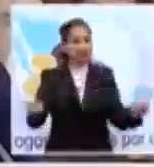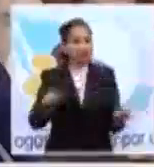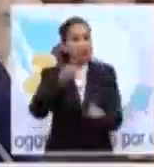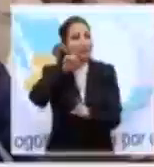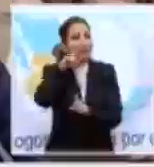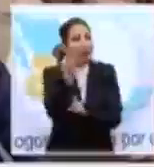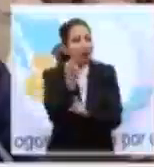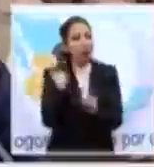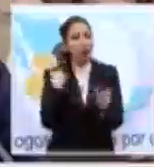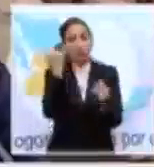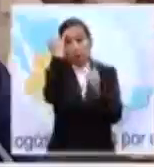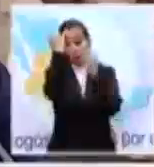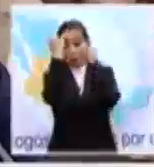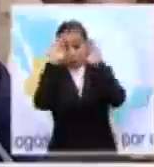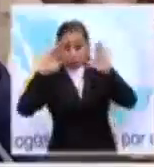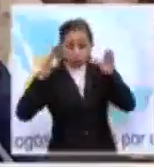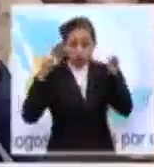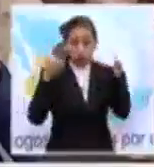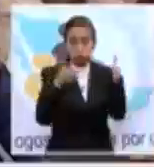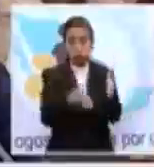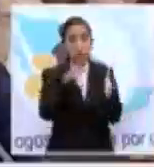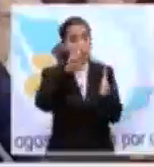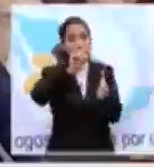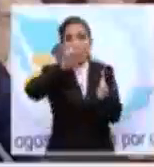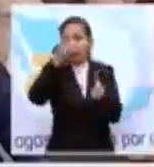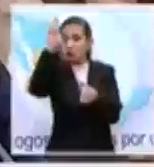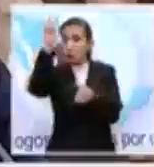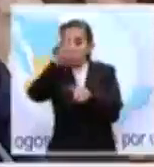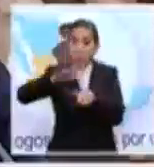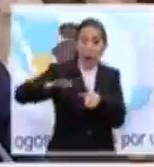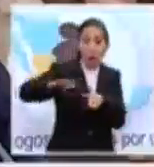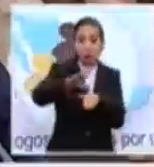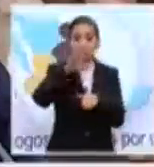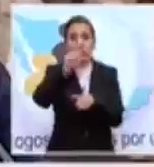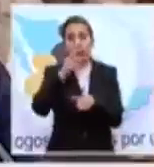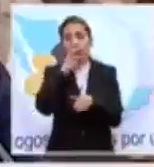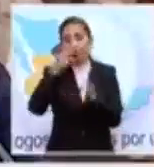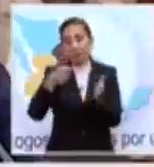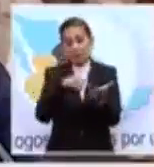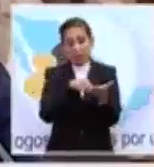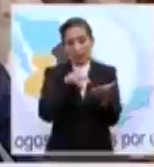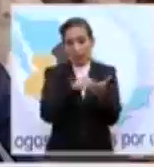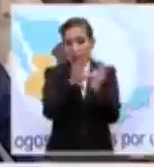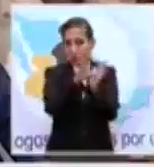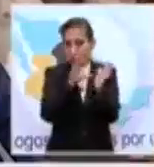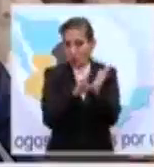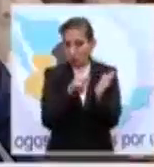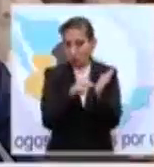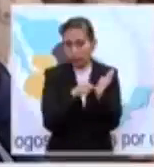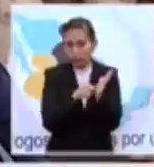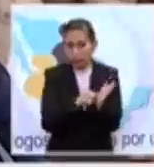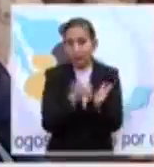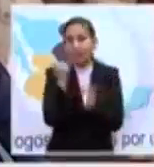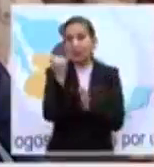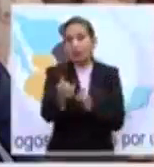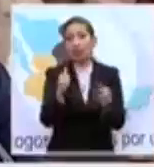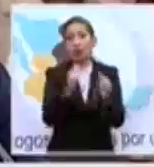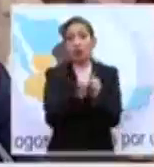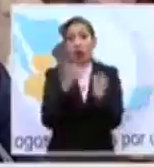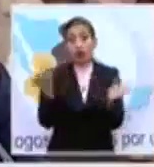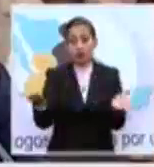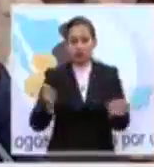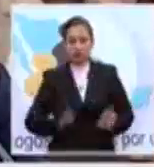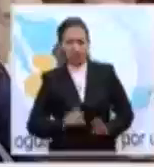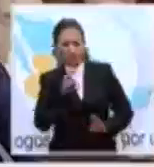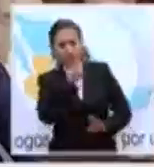trata de una política focalizada y no es universal, como lo establece nuestra Constitución, y con un marcado